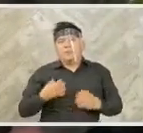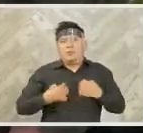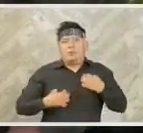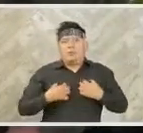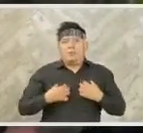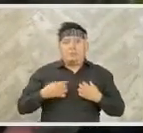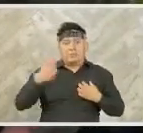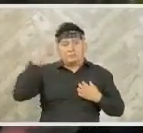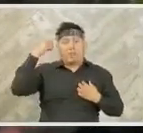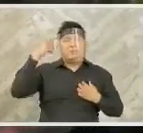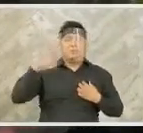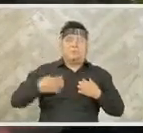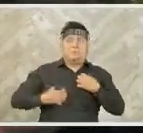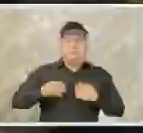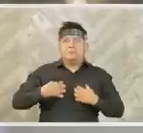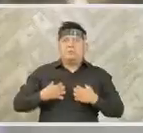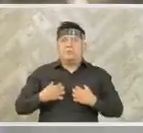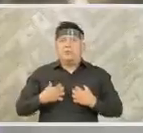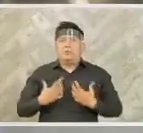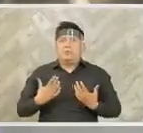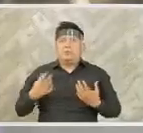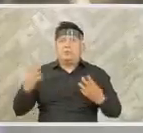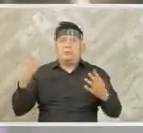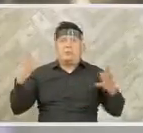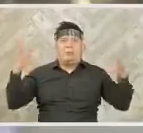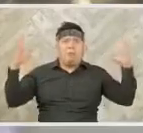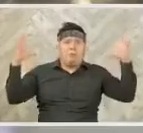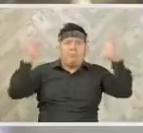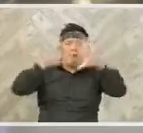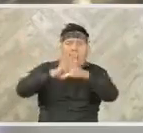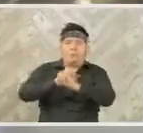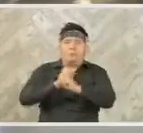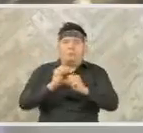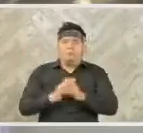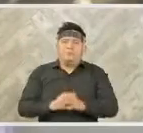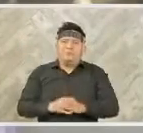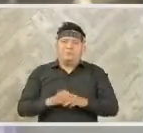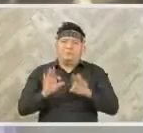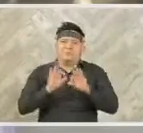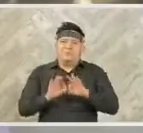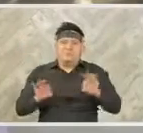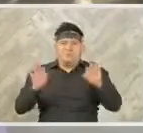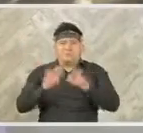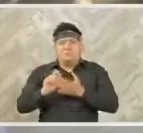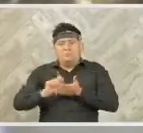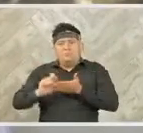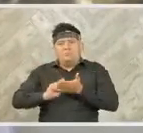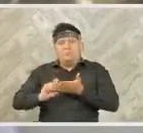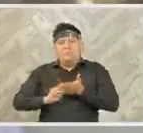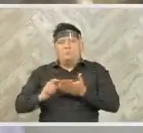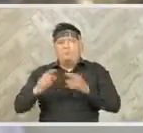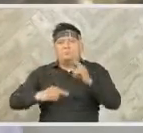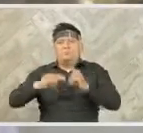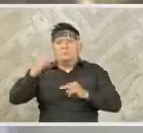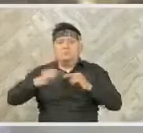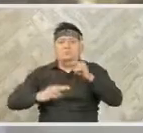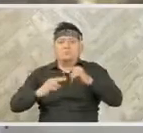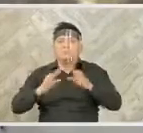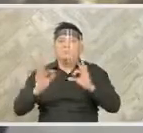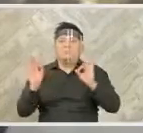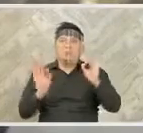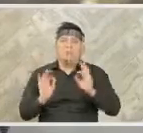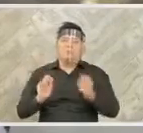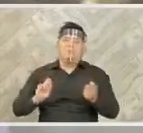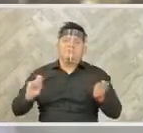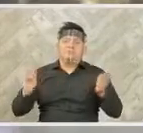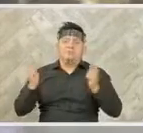una percepción de inseguridad en las personas. Entonces, esto es la identificación de factores estructurales, los cuales hay que empezar a